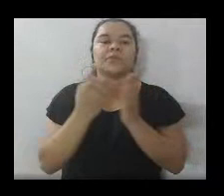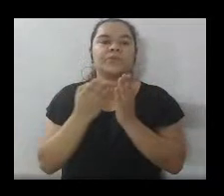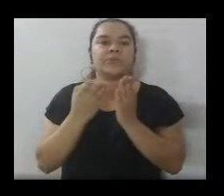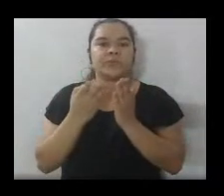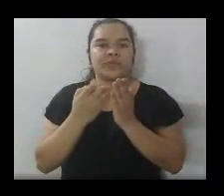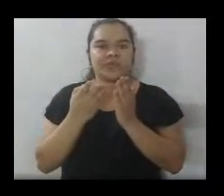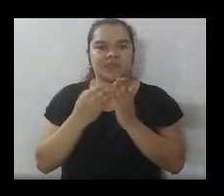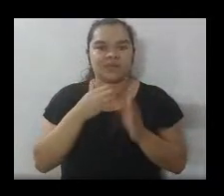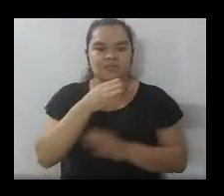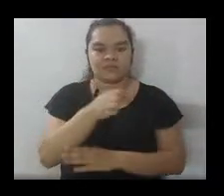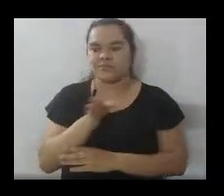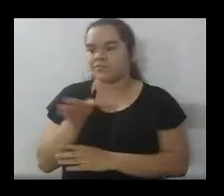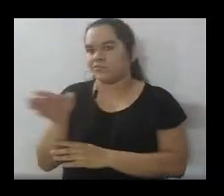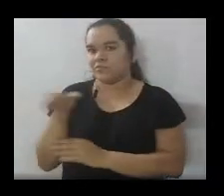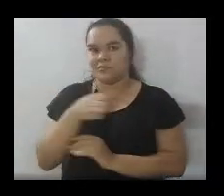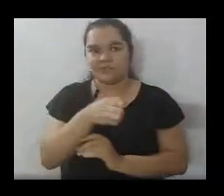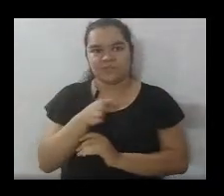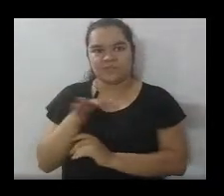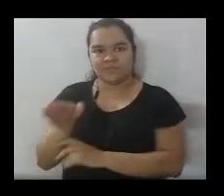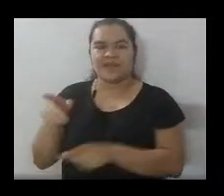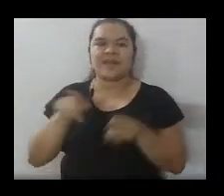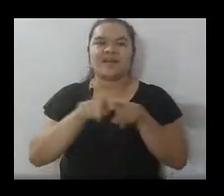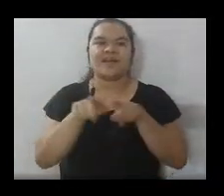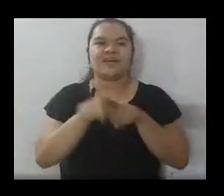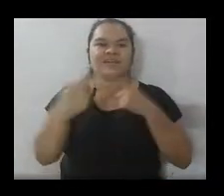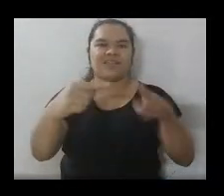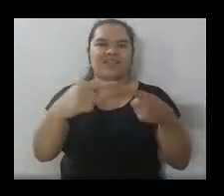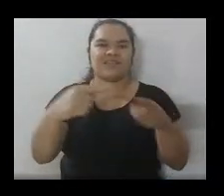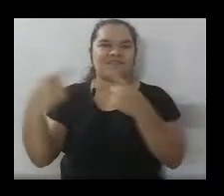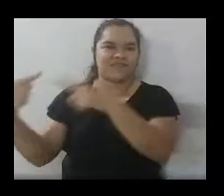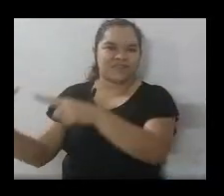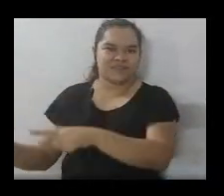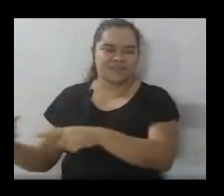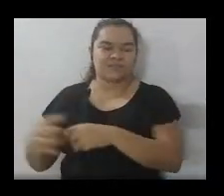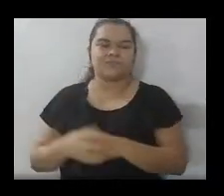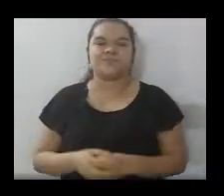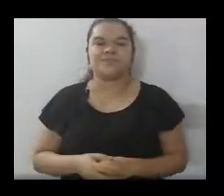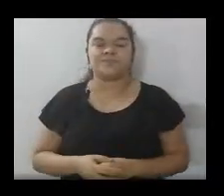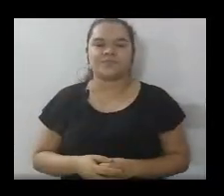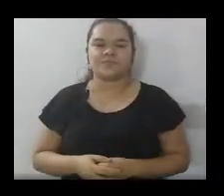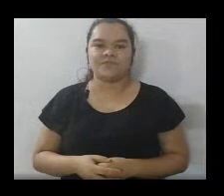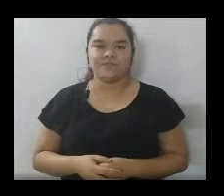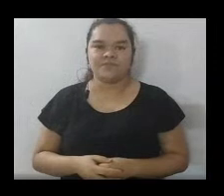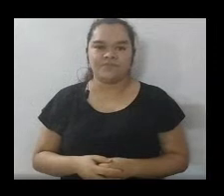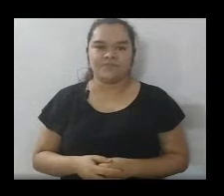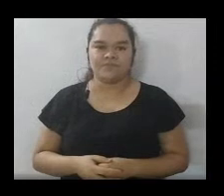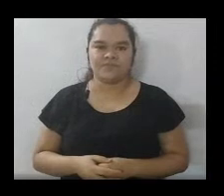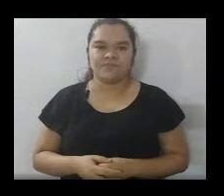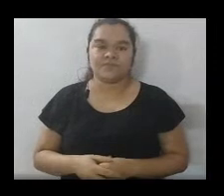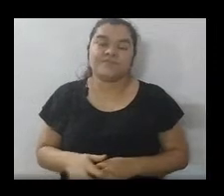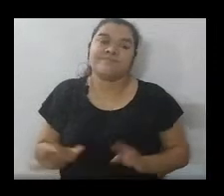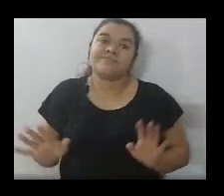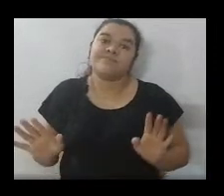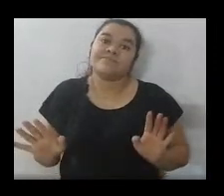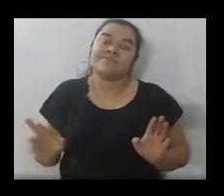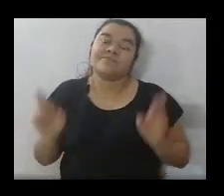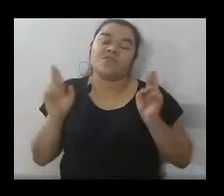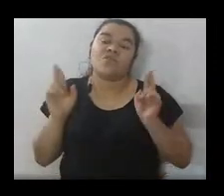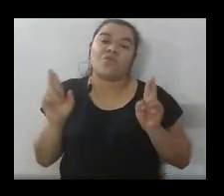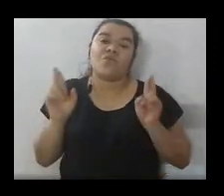los cuales se desenvuelven las actividades académicas, cuando esperemos